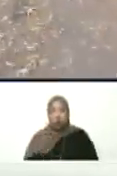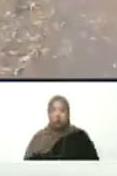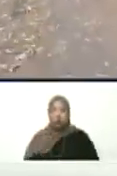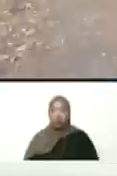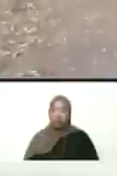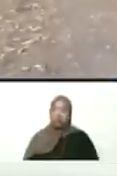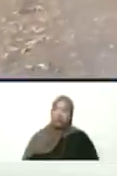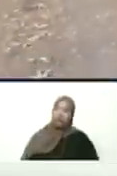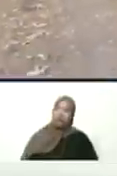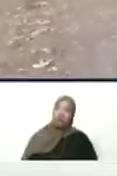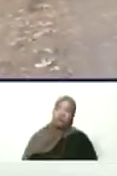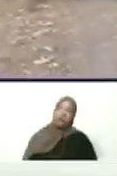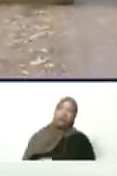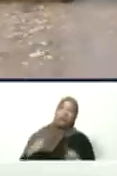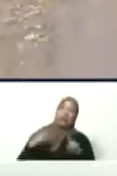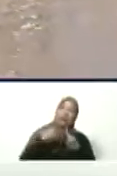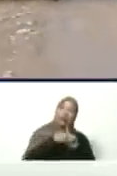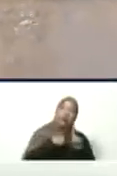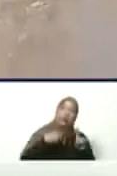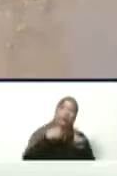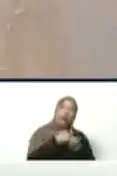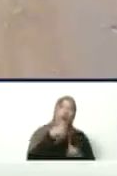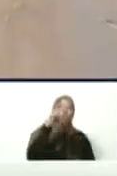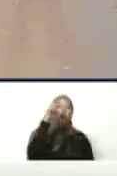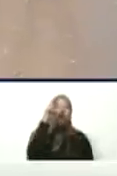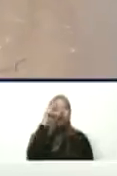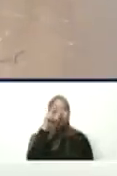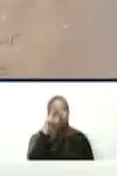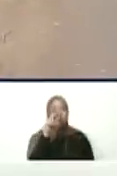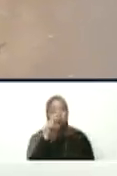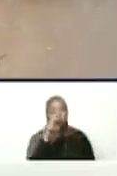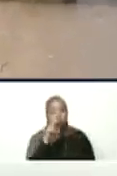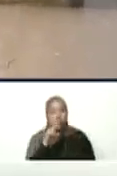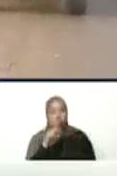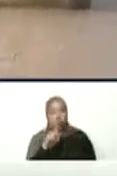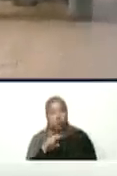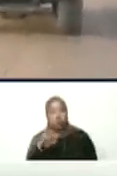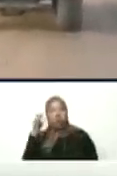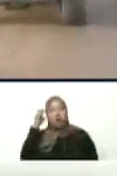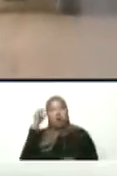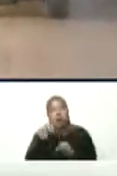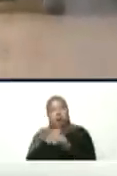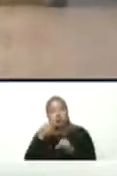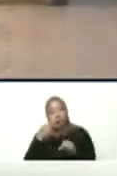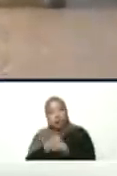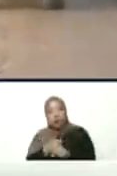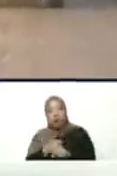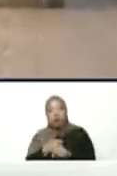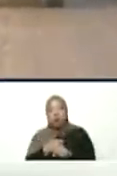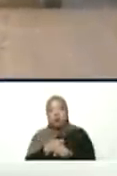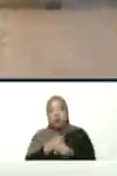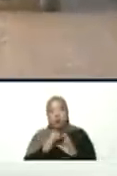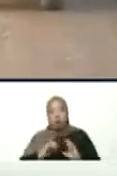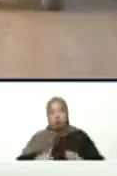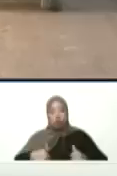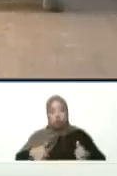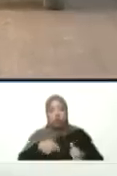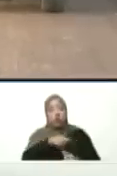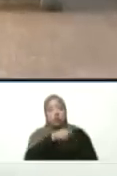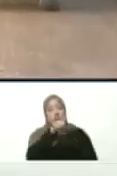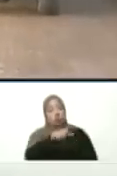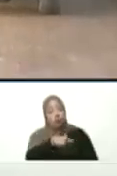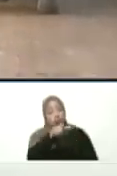que brota de la lucha diaria, de la experiencia, del trabajo diario. Y de allí extraer el conocimiento, las tesis y